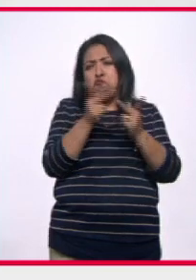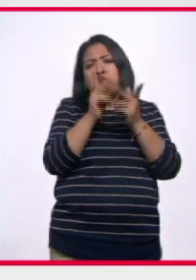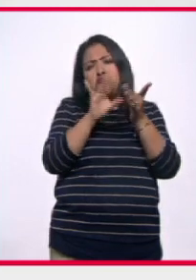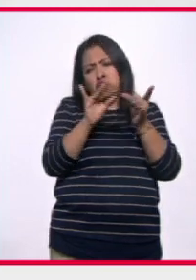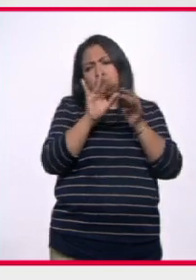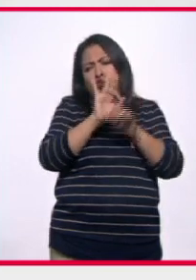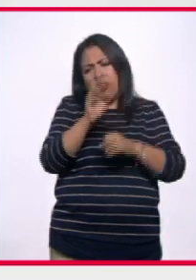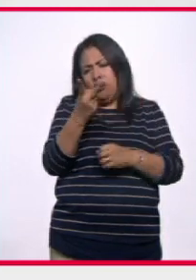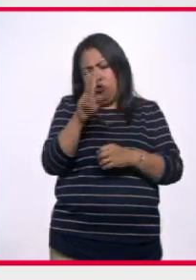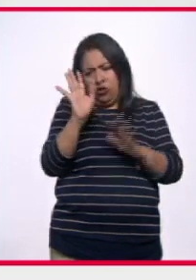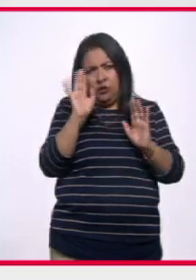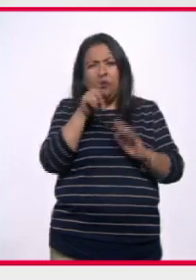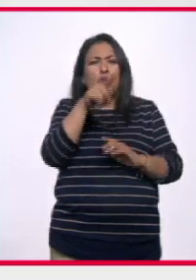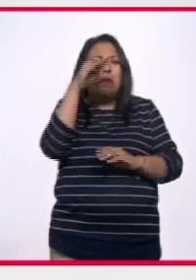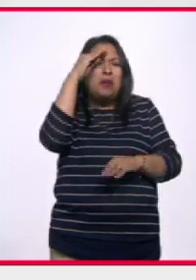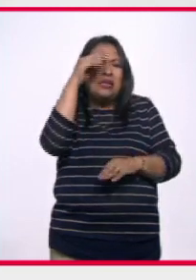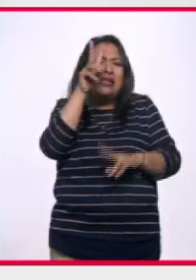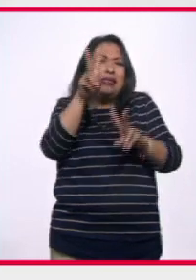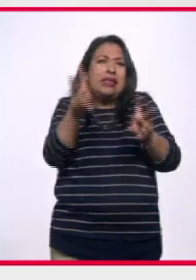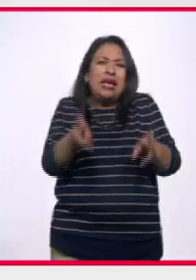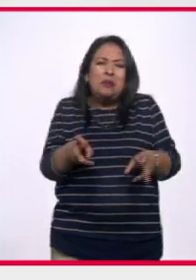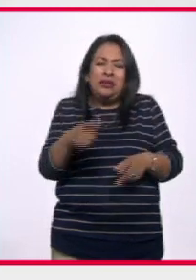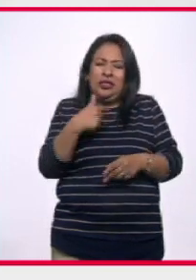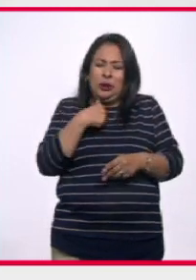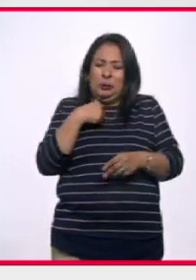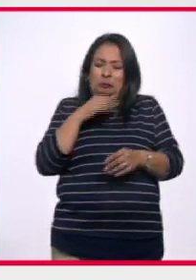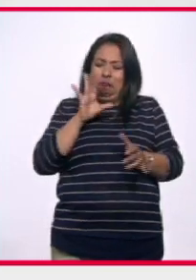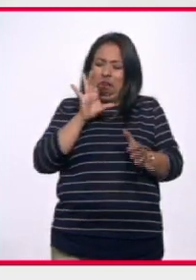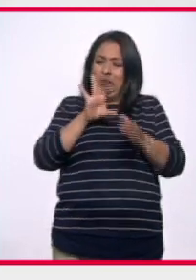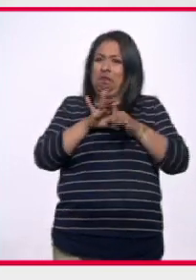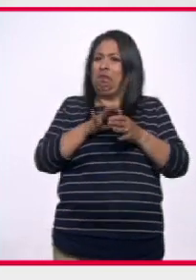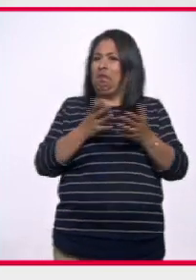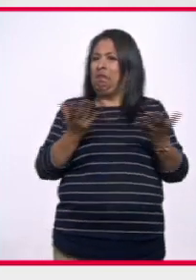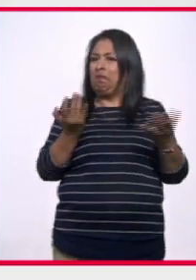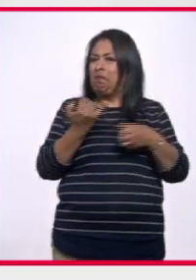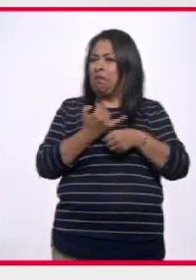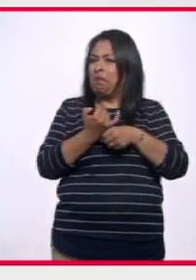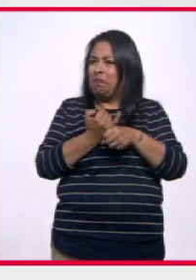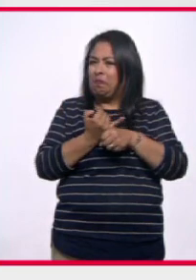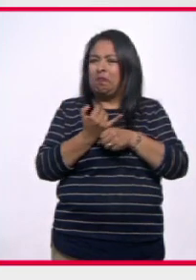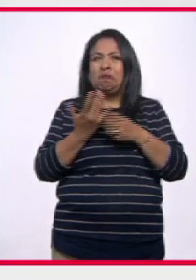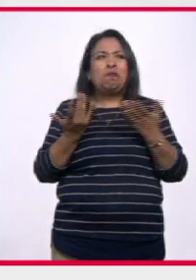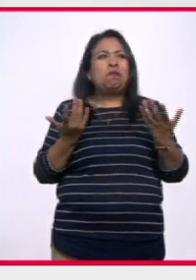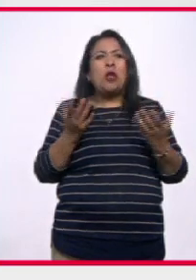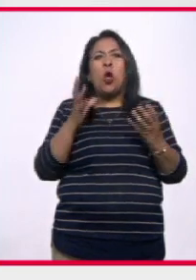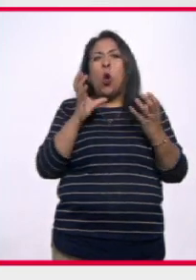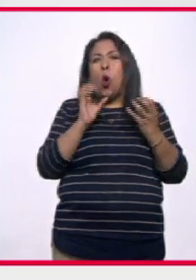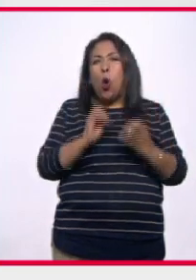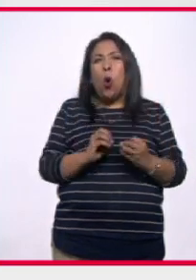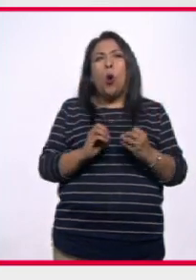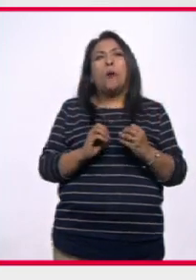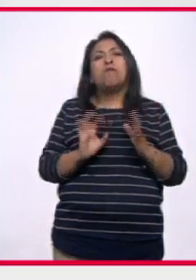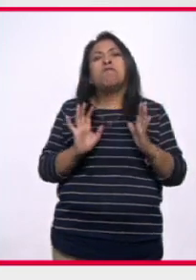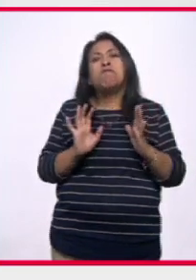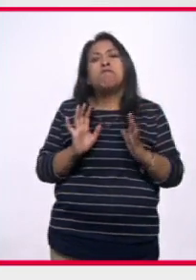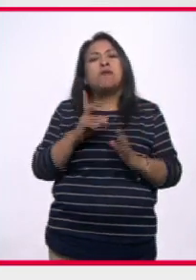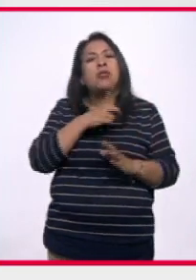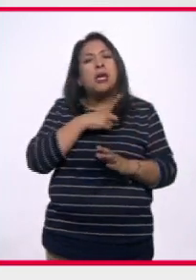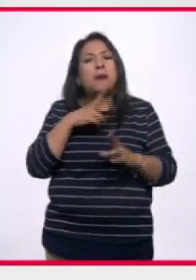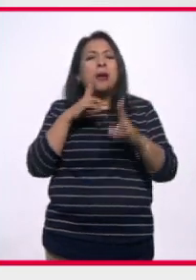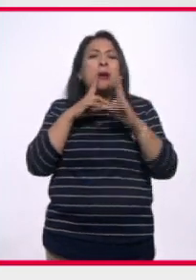tema que no sea digno de análisis o sea digno de ser